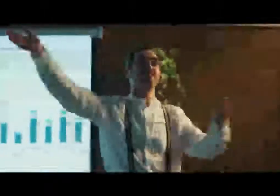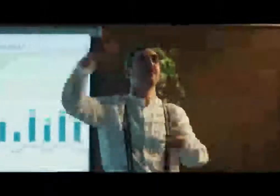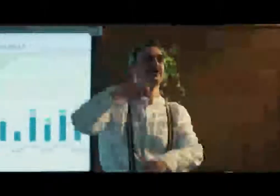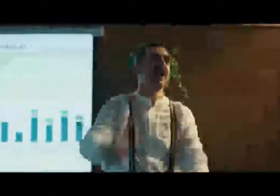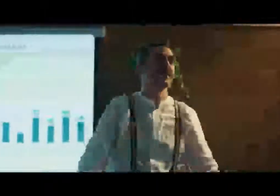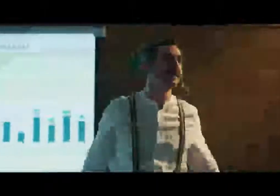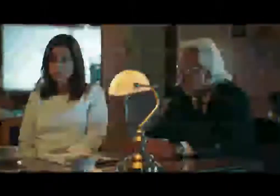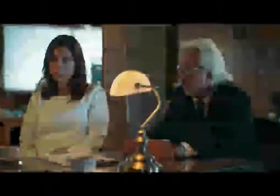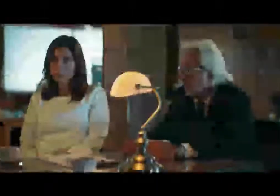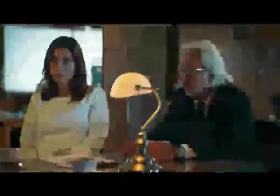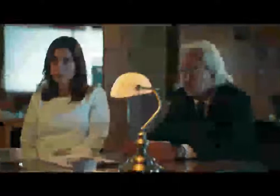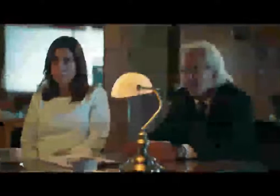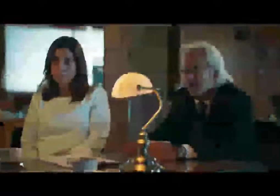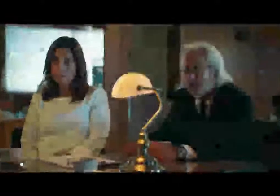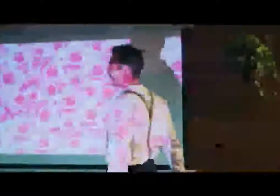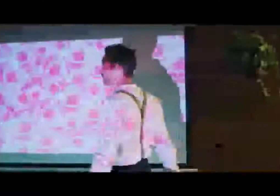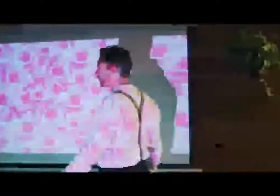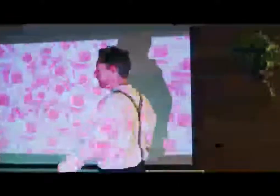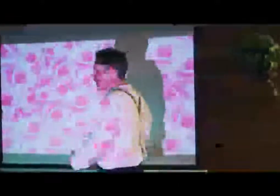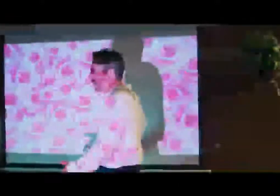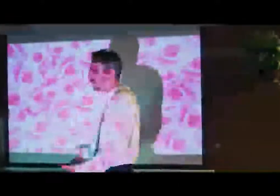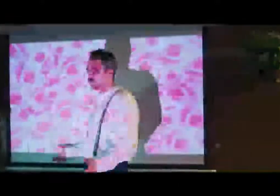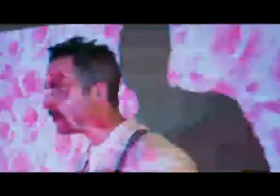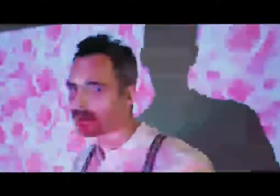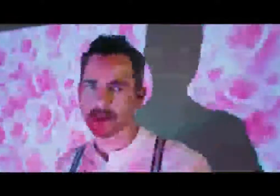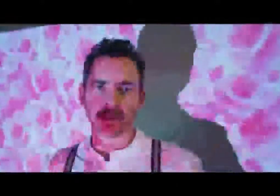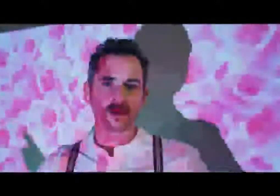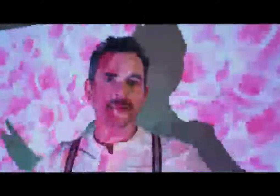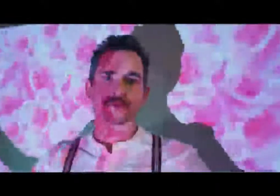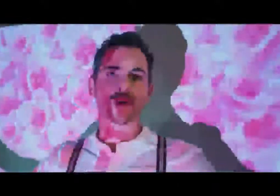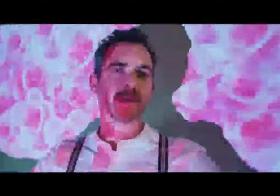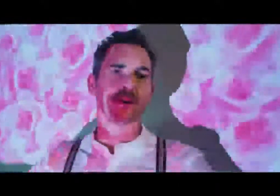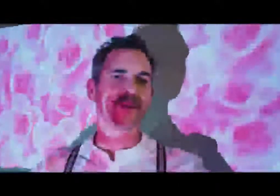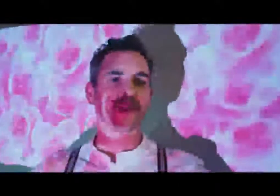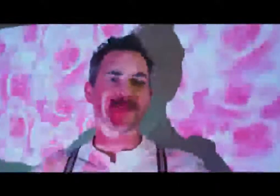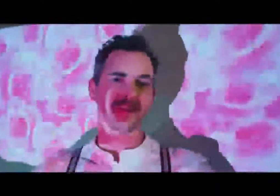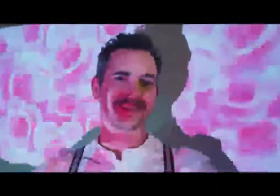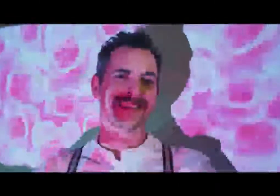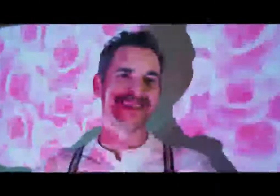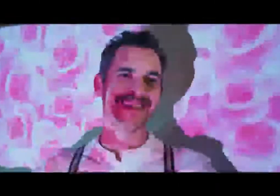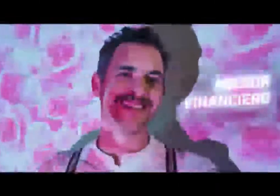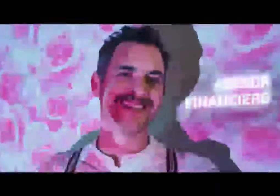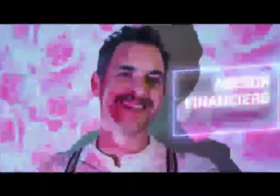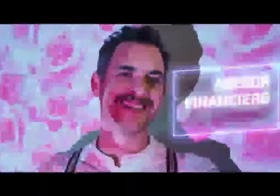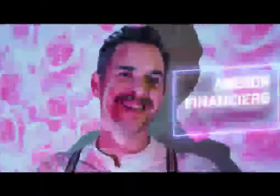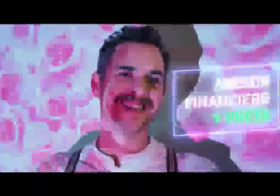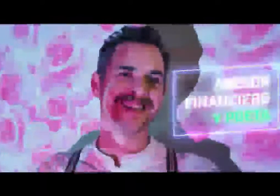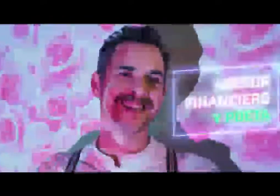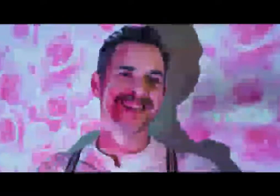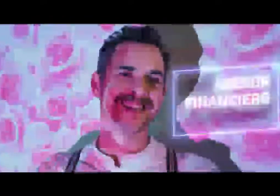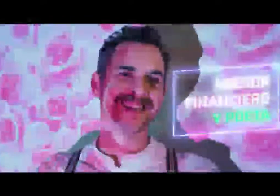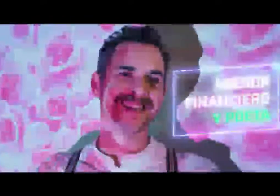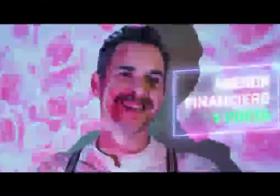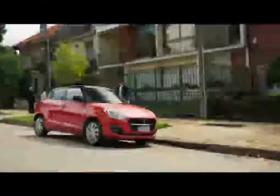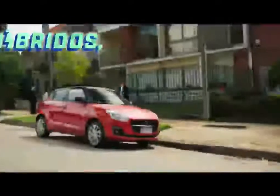posteridad posas! Nadie soy y nada veo, pero todo es color de rosas. Asesor financiero